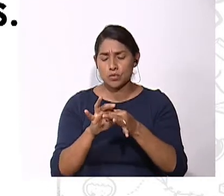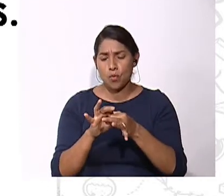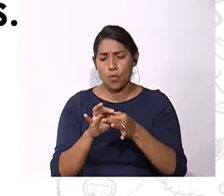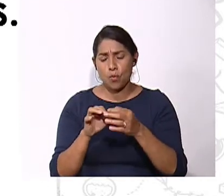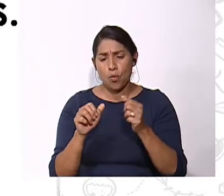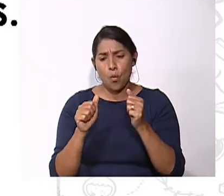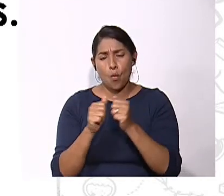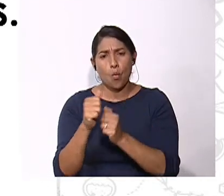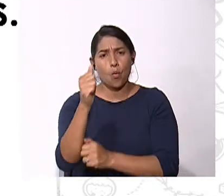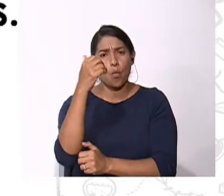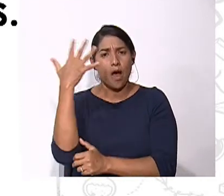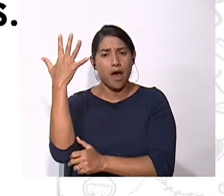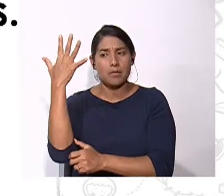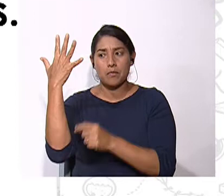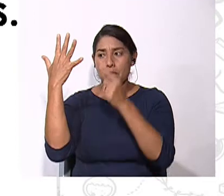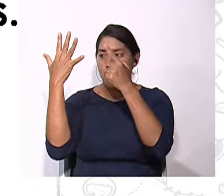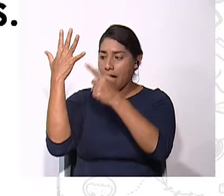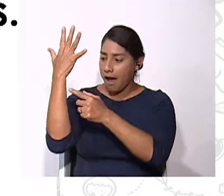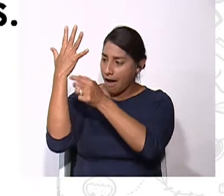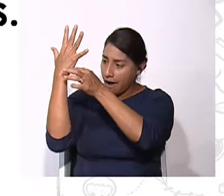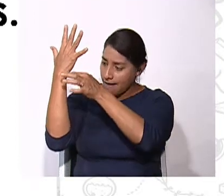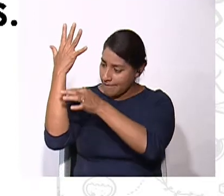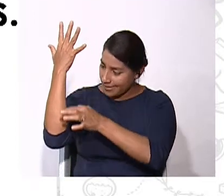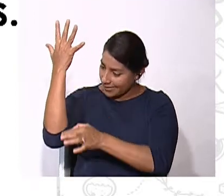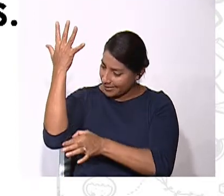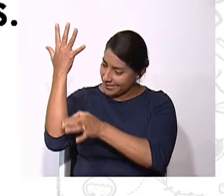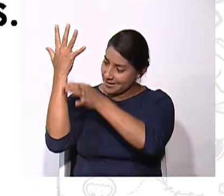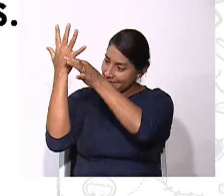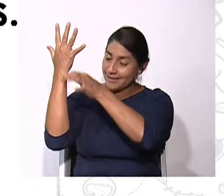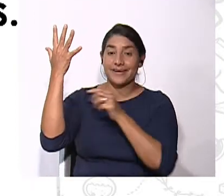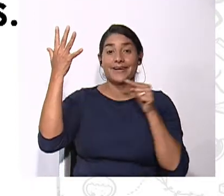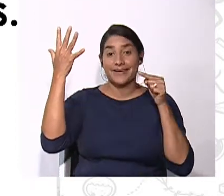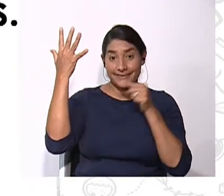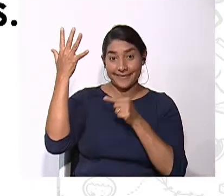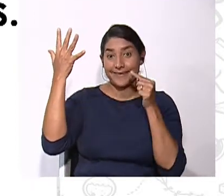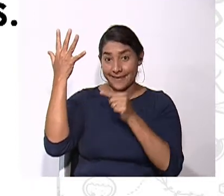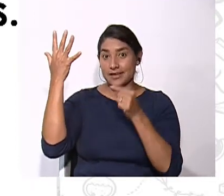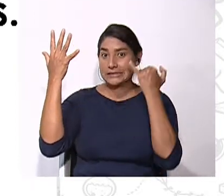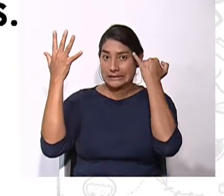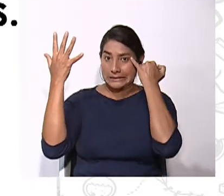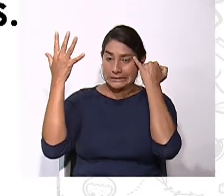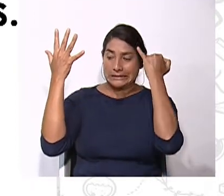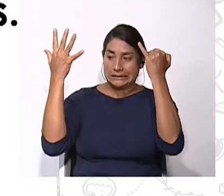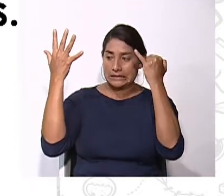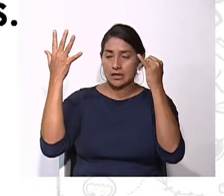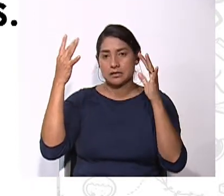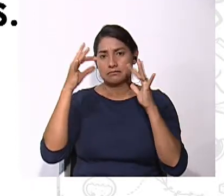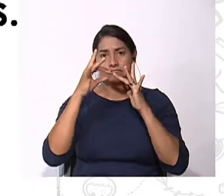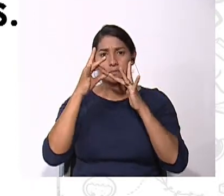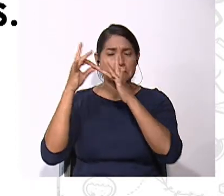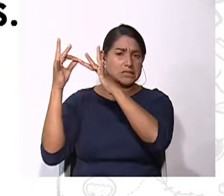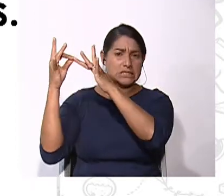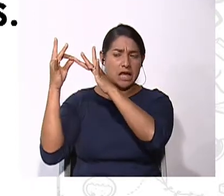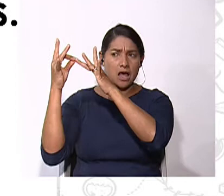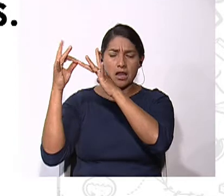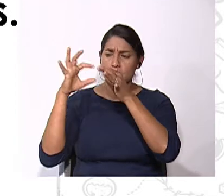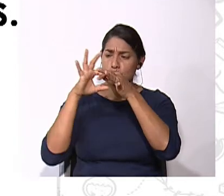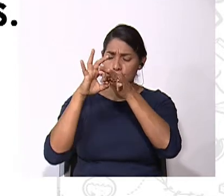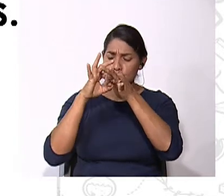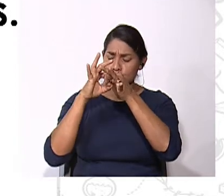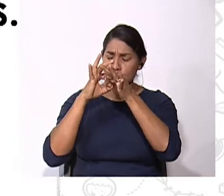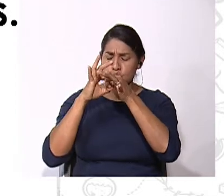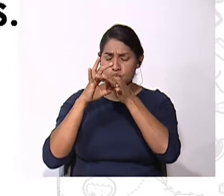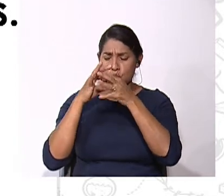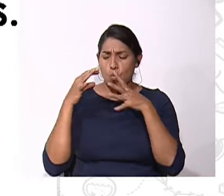relacionáramos con un árbol y el tronco. Bueno, entonces si la idea fundamental no viene explícita en